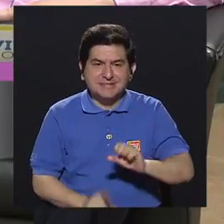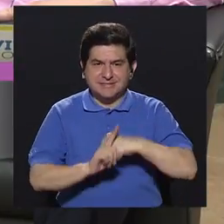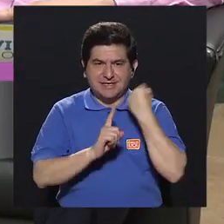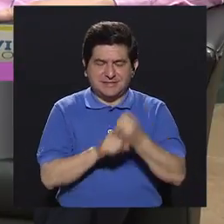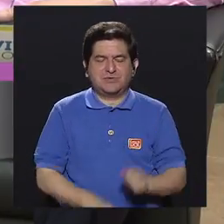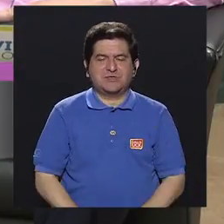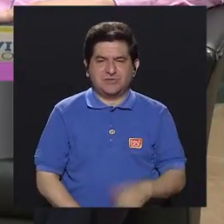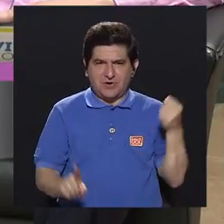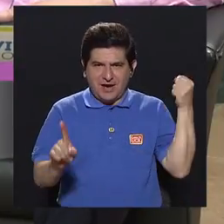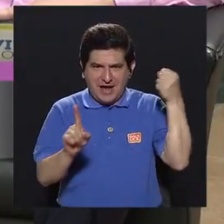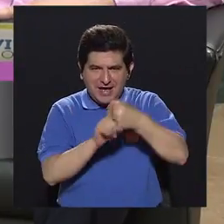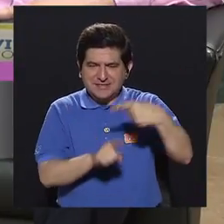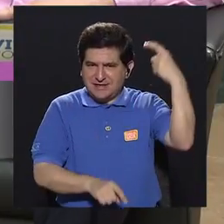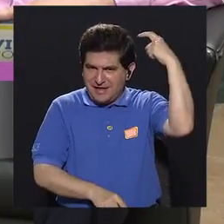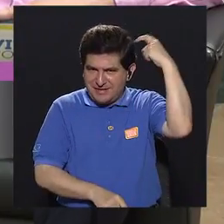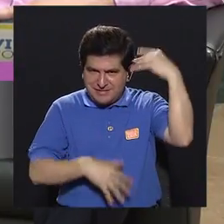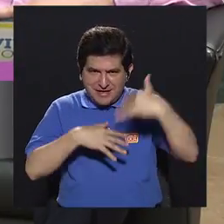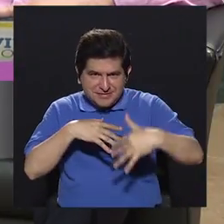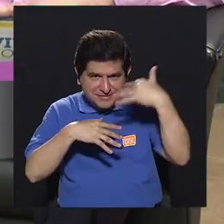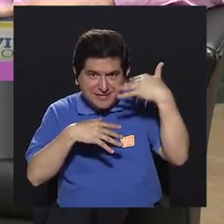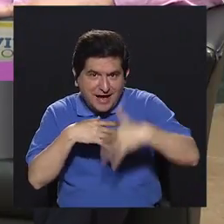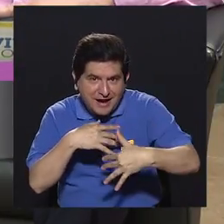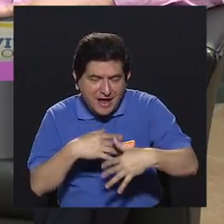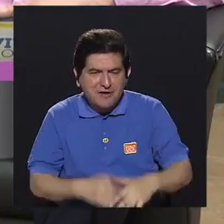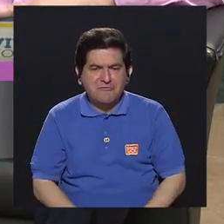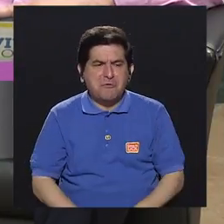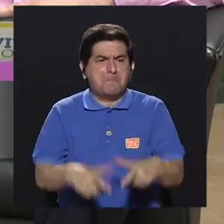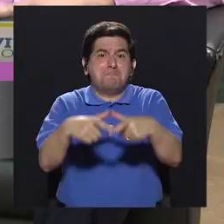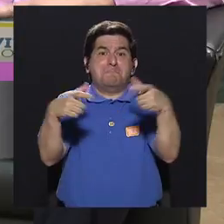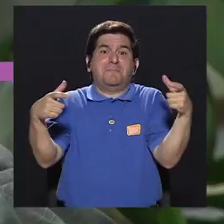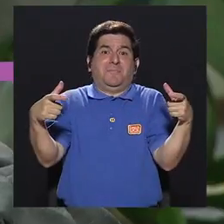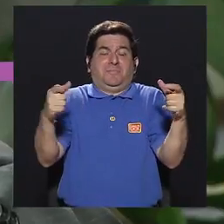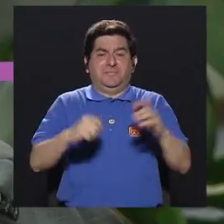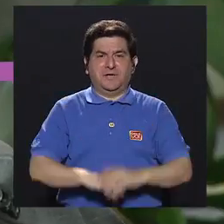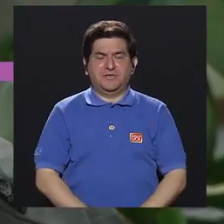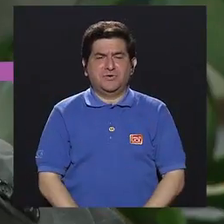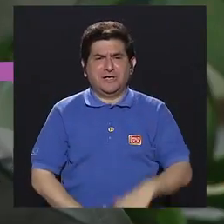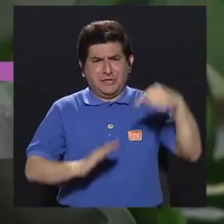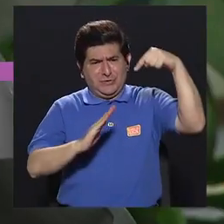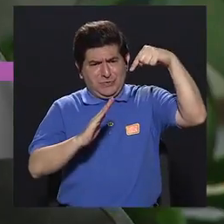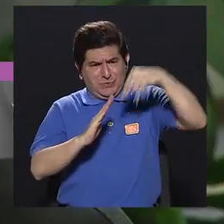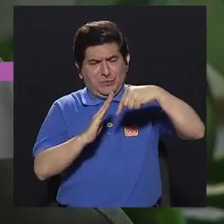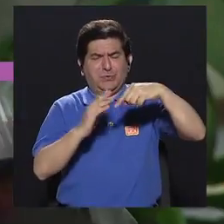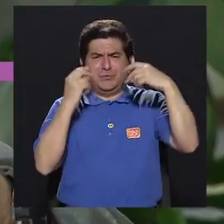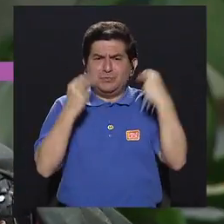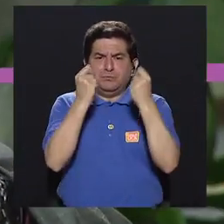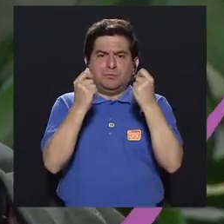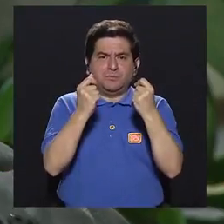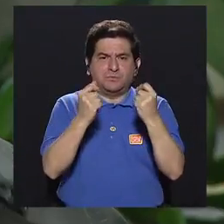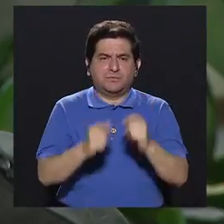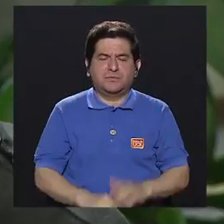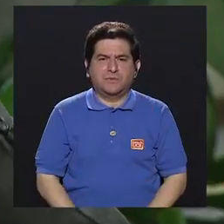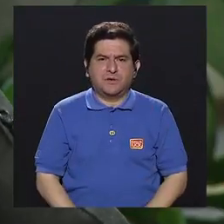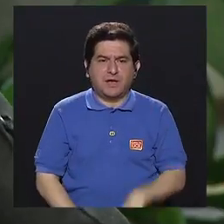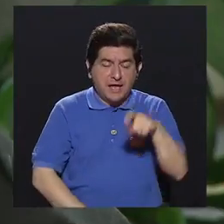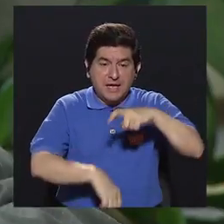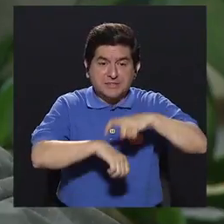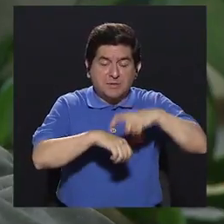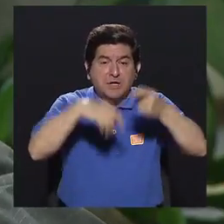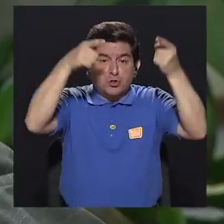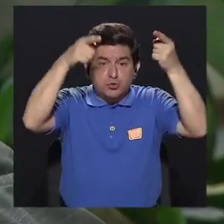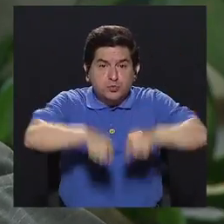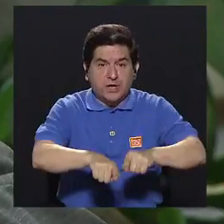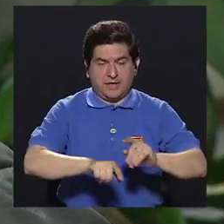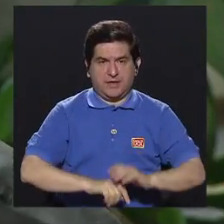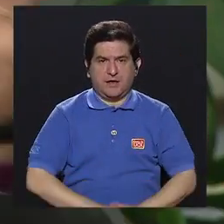estos accidentes cerebrovasculares son en su mayor cantidad de veces son agudos, son de súbitos, que llegan y se